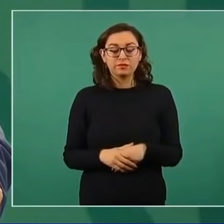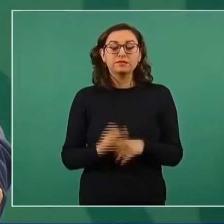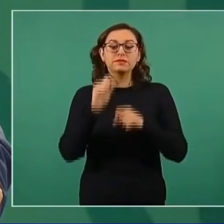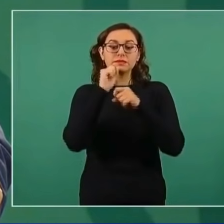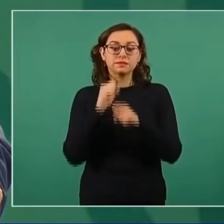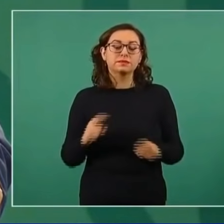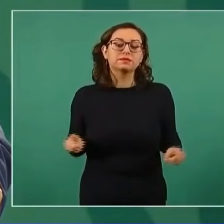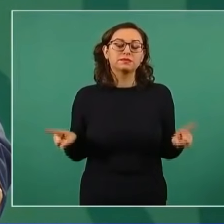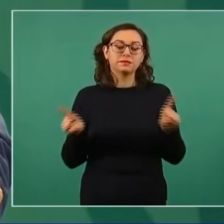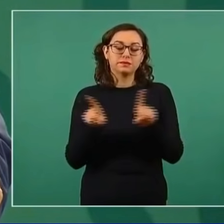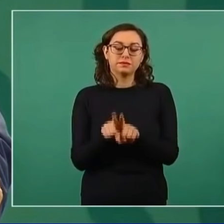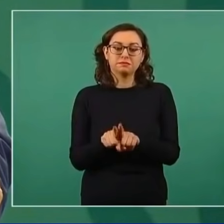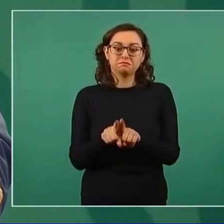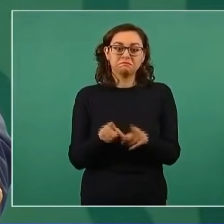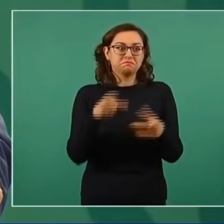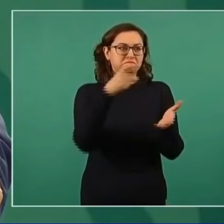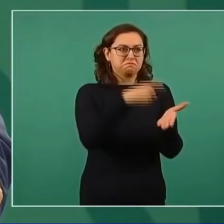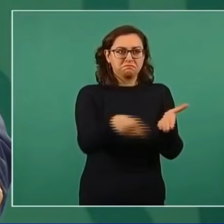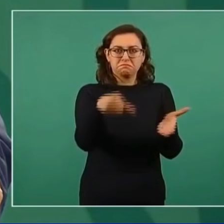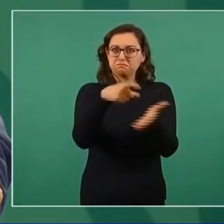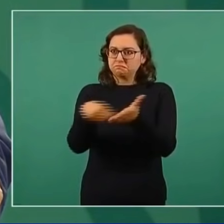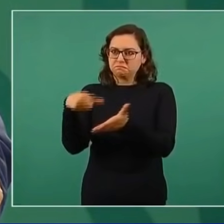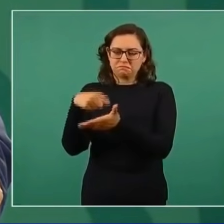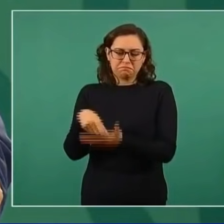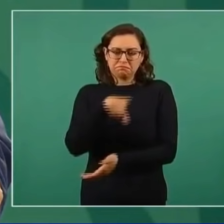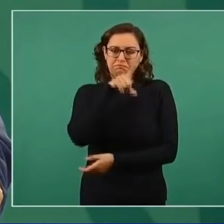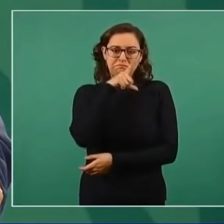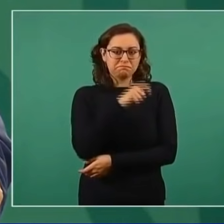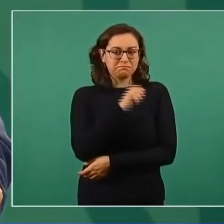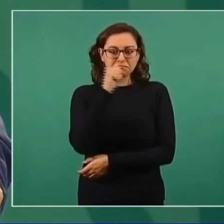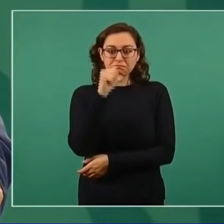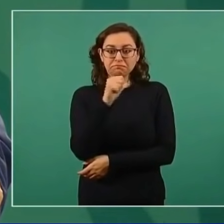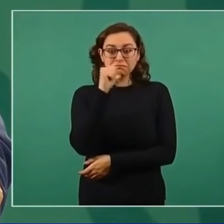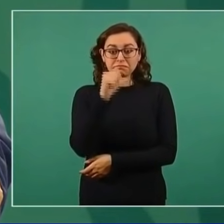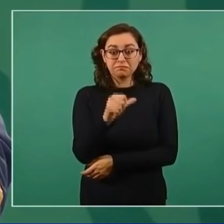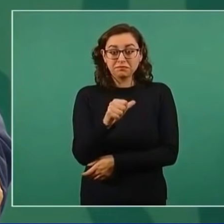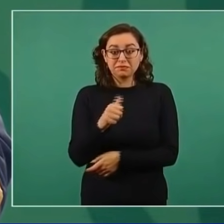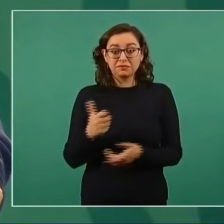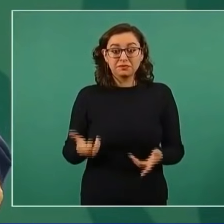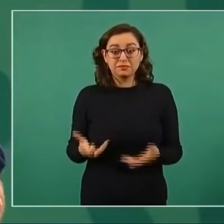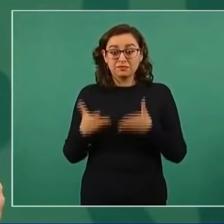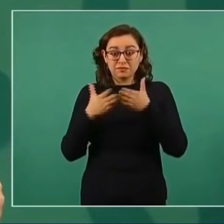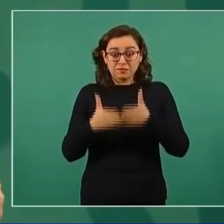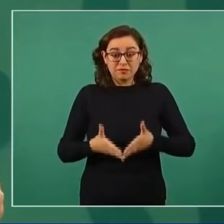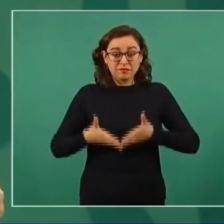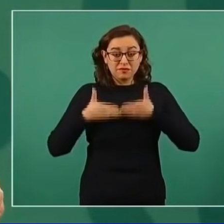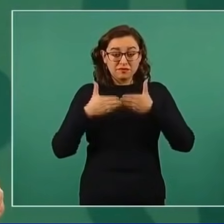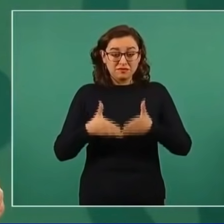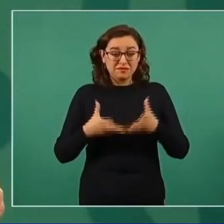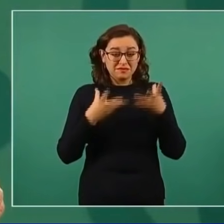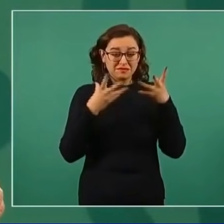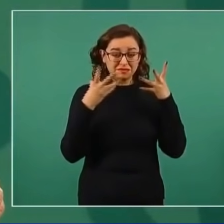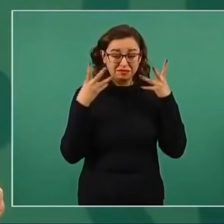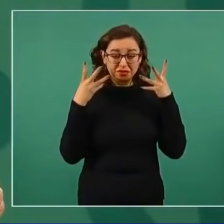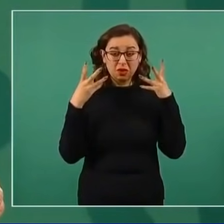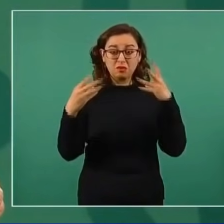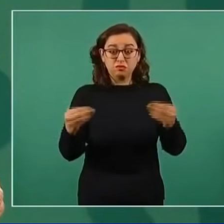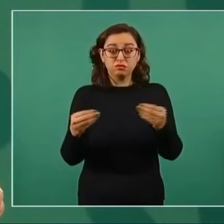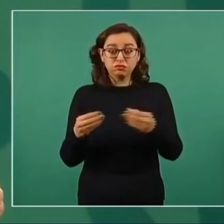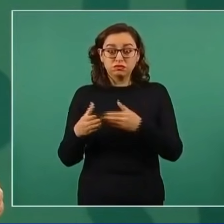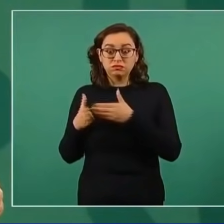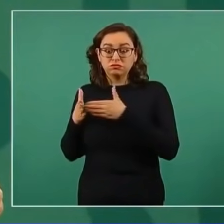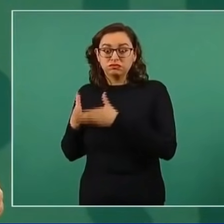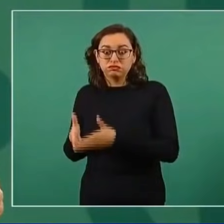consumo y andaban cientos de barcos como almas en